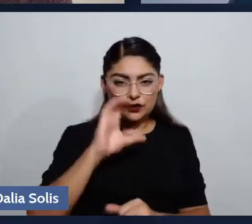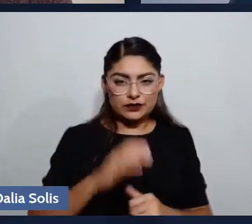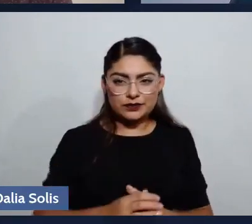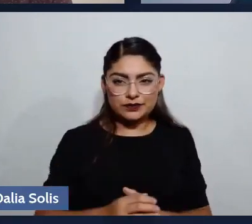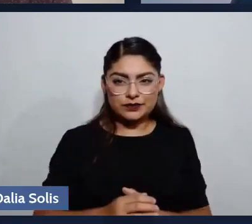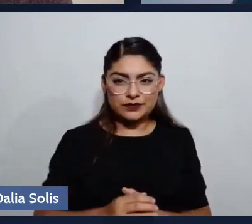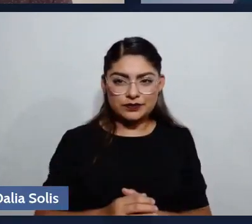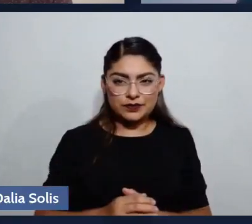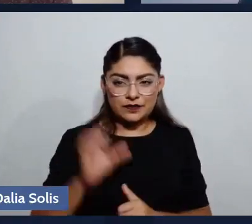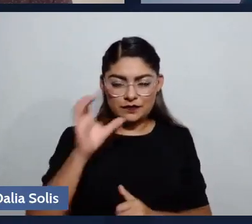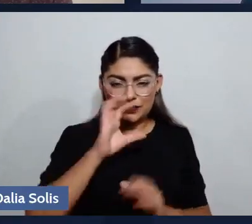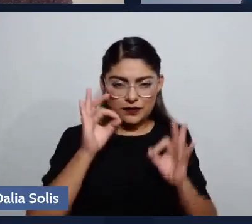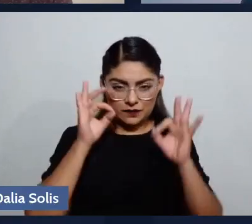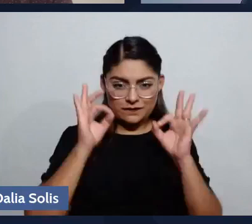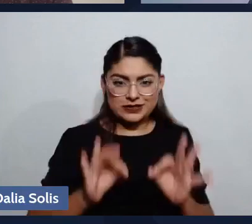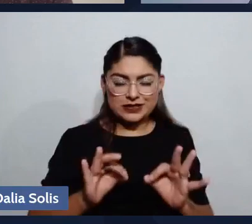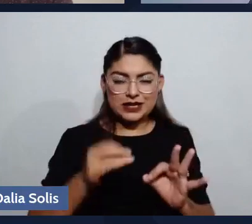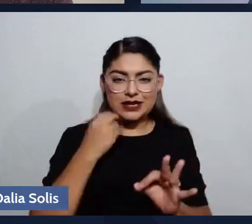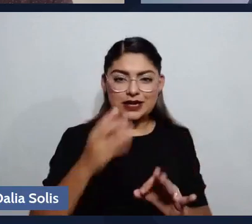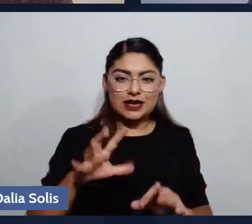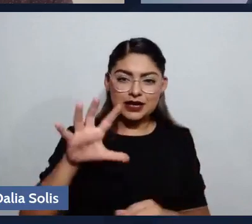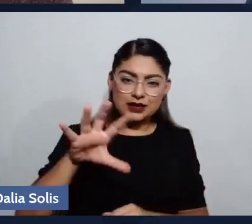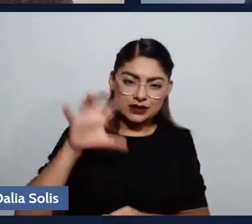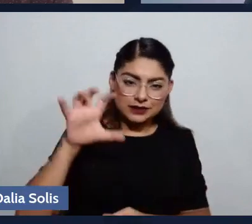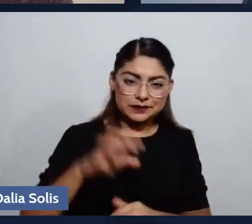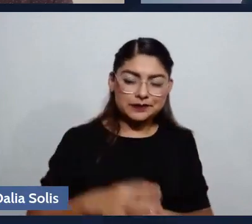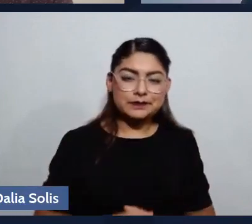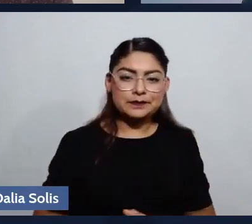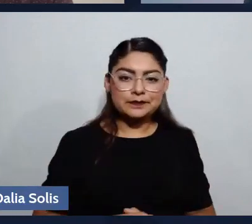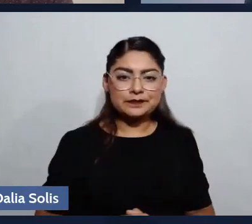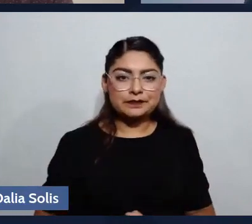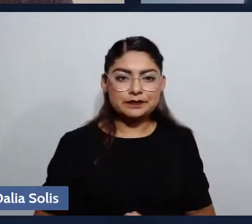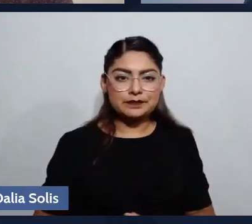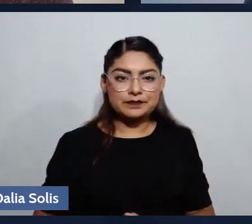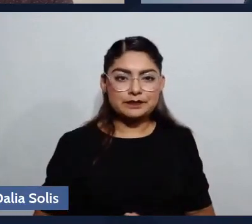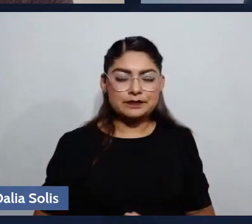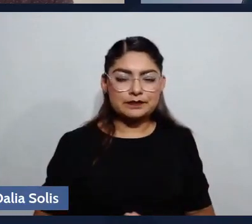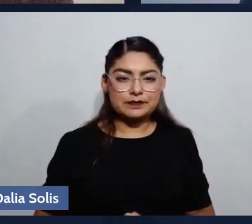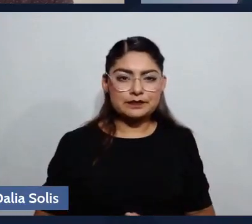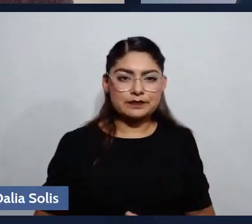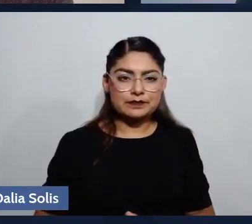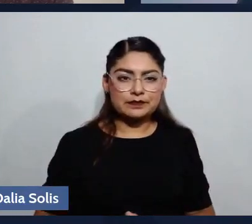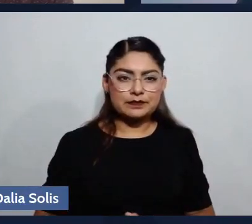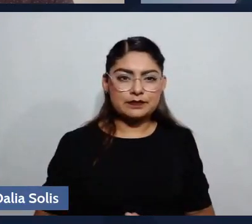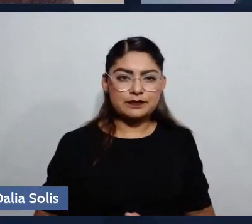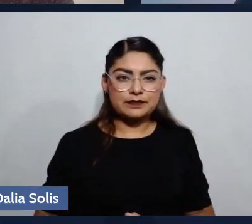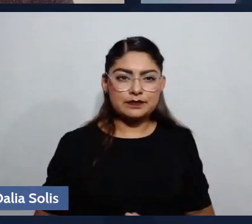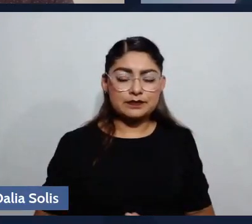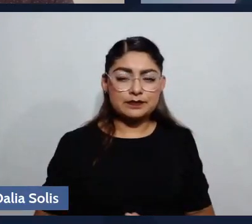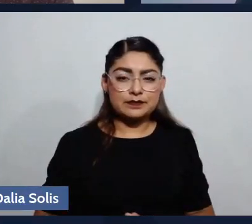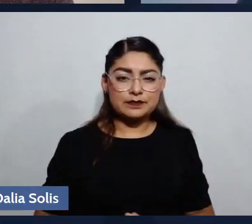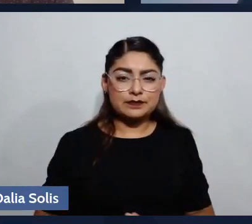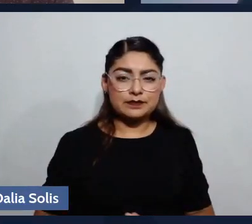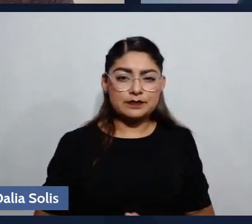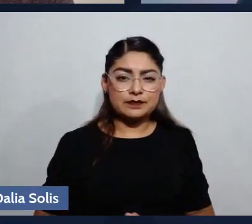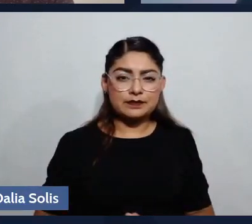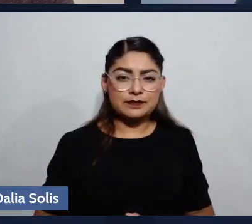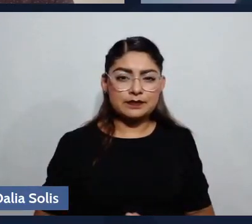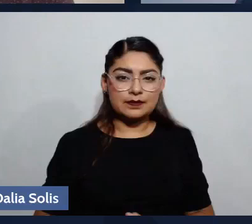oficial. Perfecto. Aunque es lo que estoy viendo. Pero mira,